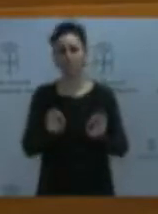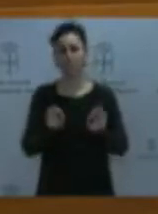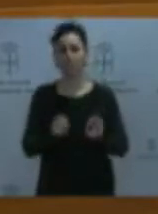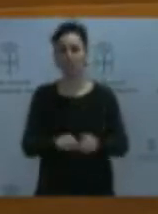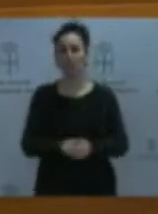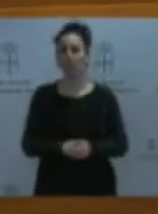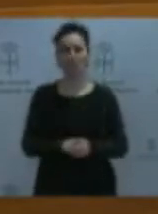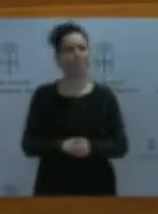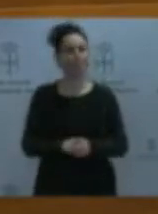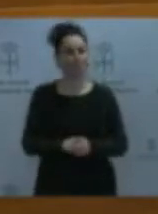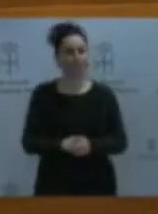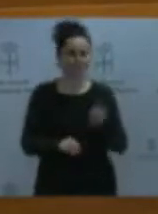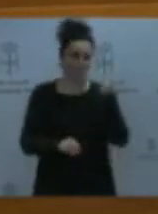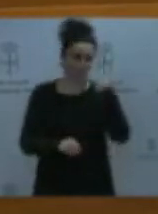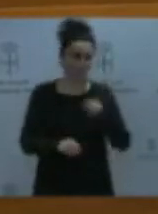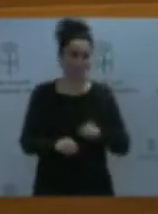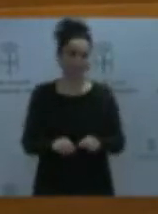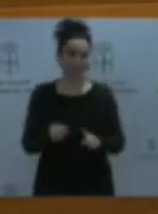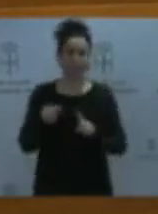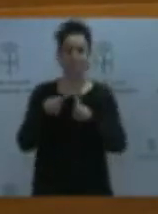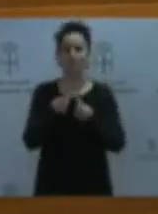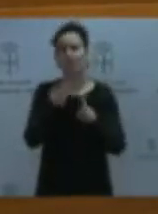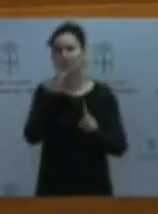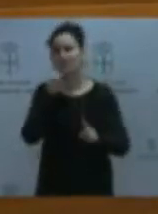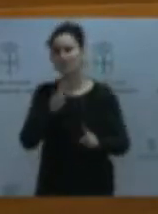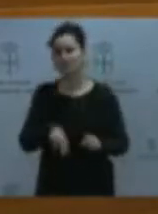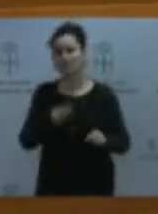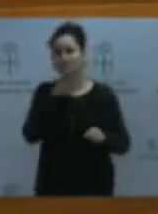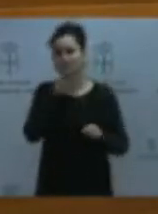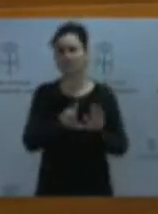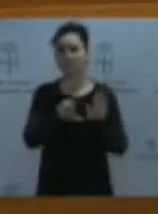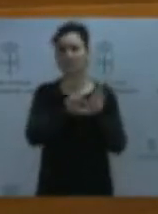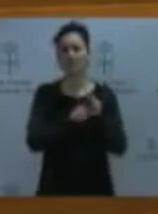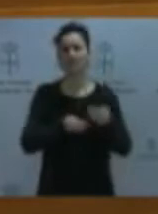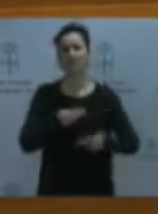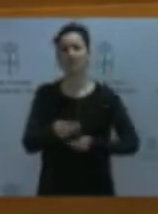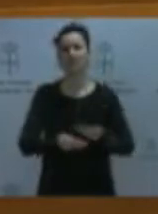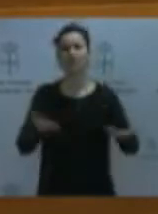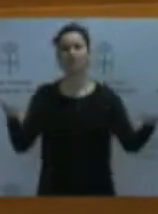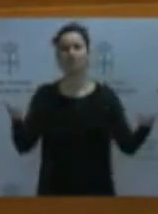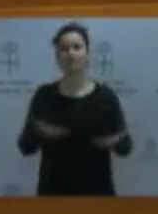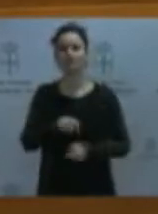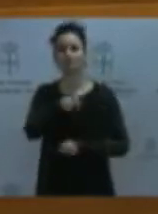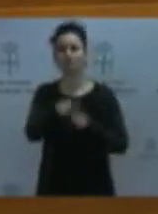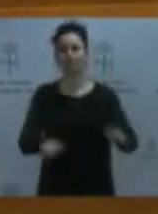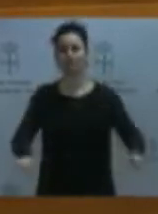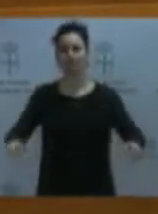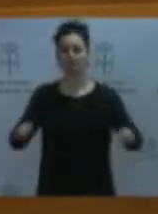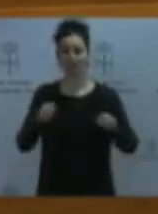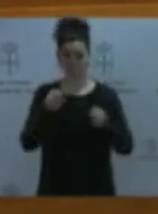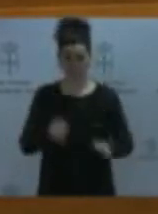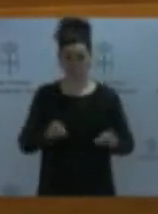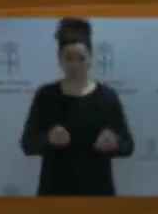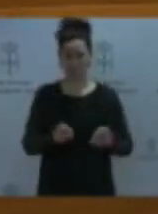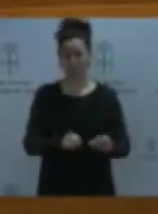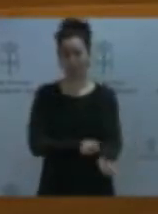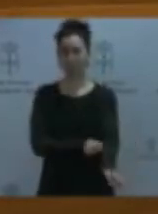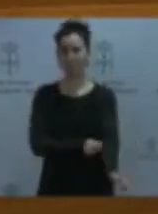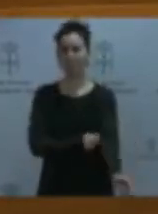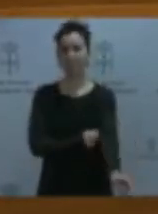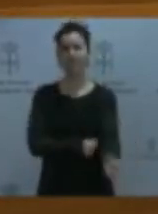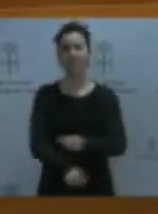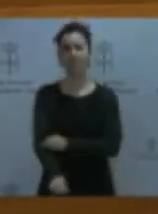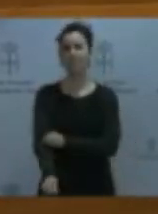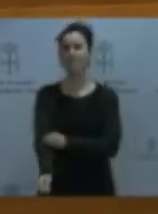porque tramitando la Ley de Procedimientos de Emergencia Ciudadana, precisamente para agilizar las tramitaciones de salario social, para